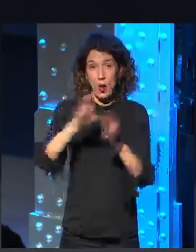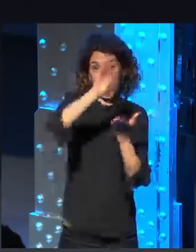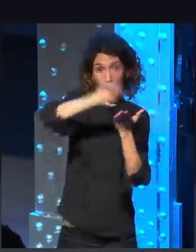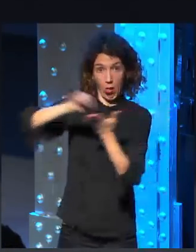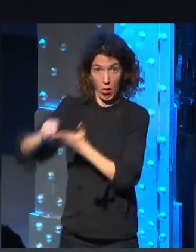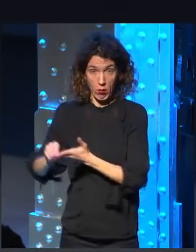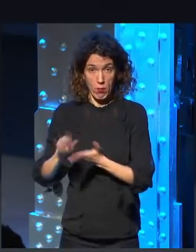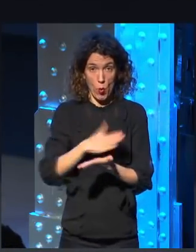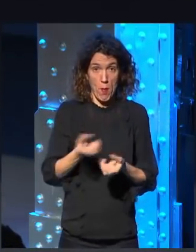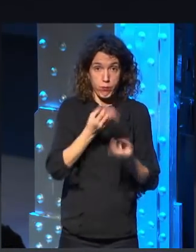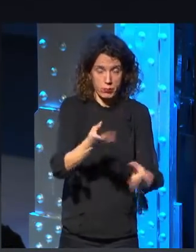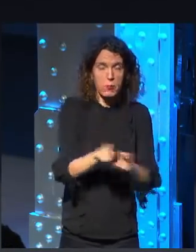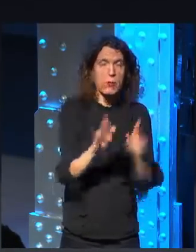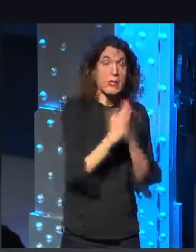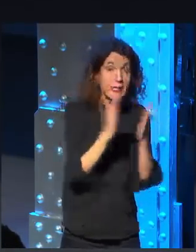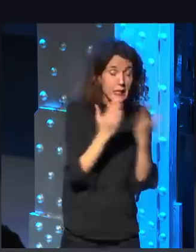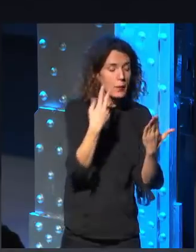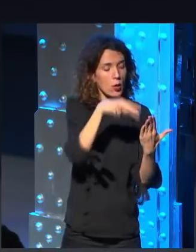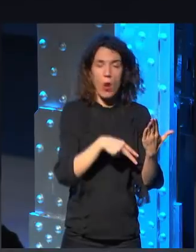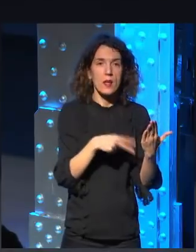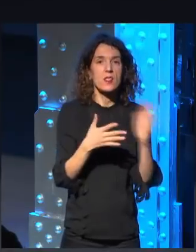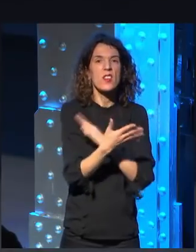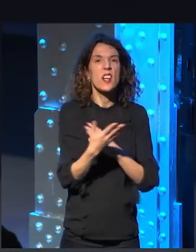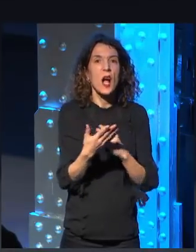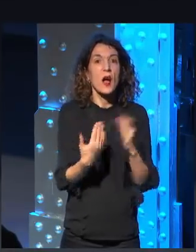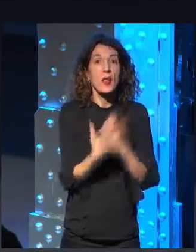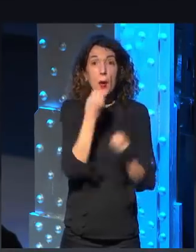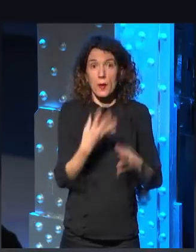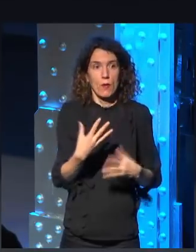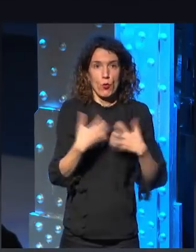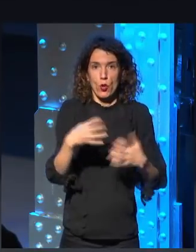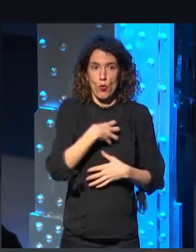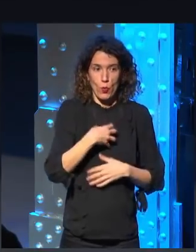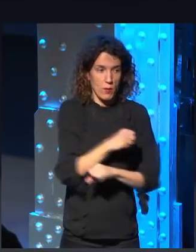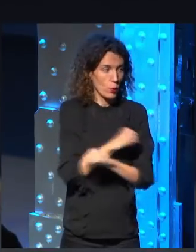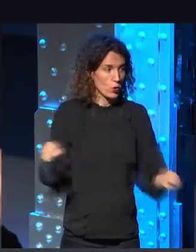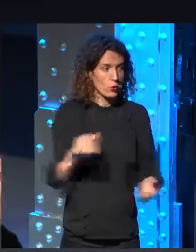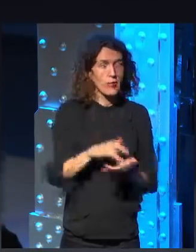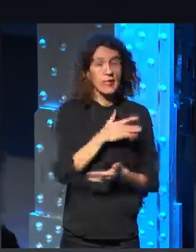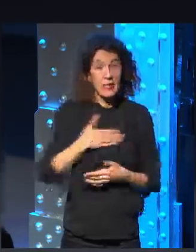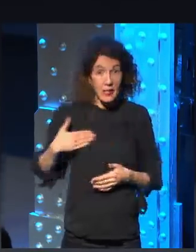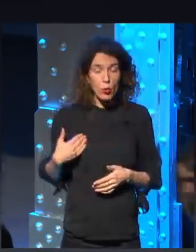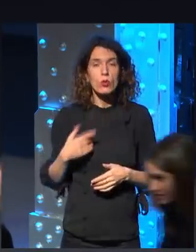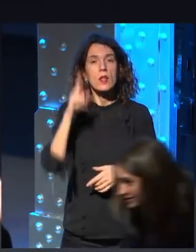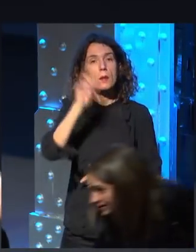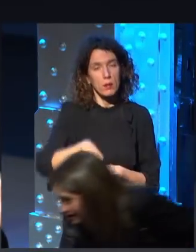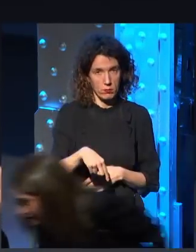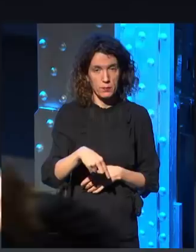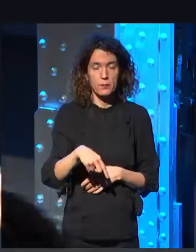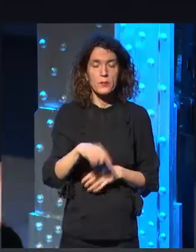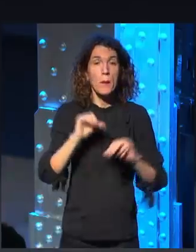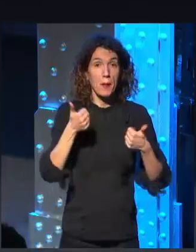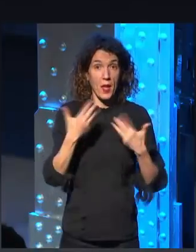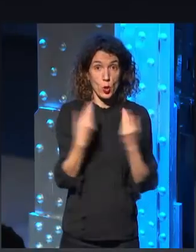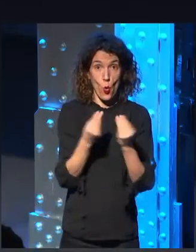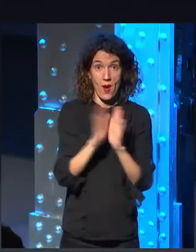Piensas que si no lees algo de ese libro, el día no va a ir bien, ¿no? Entonces, bueno, yo quiero empezar, Antonio, un poco como he